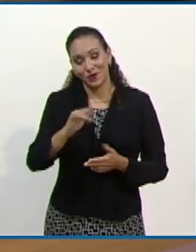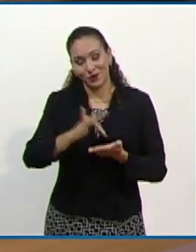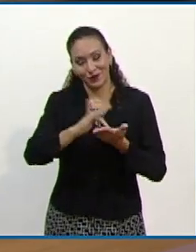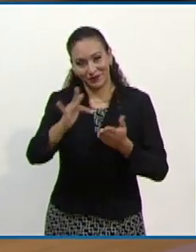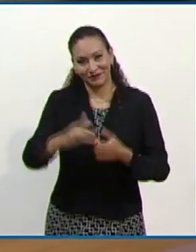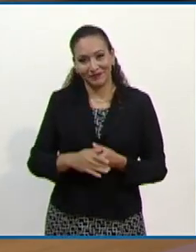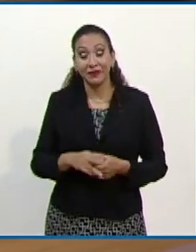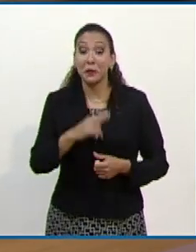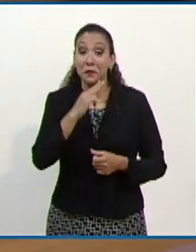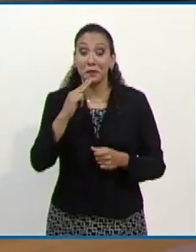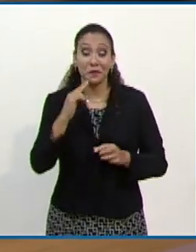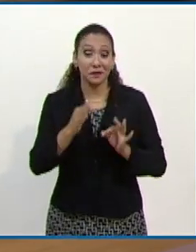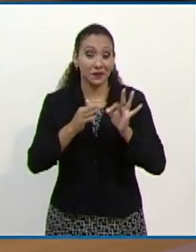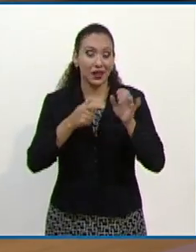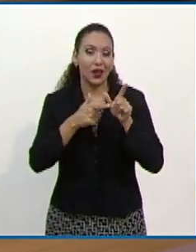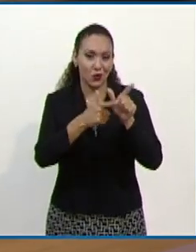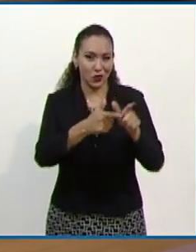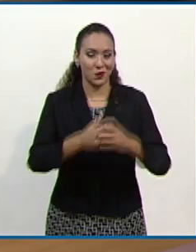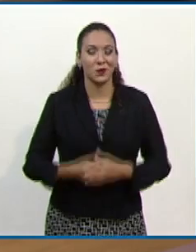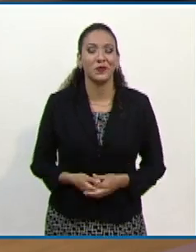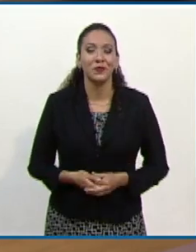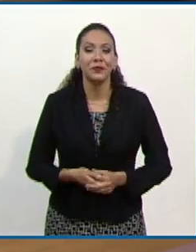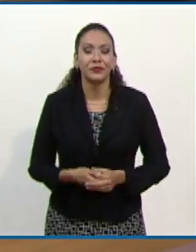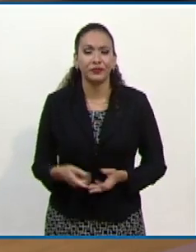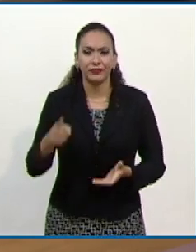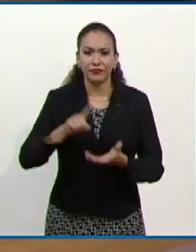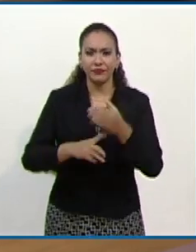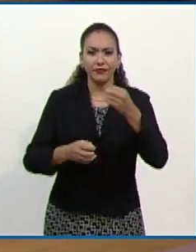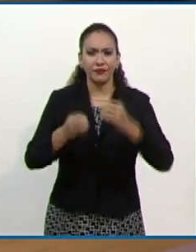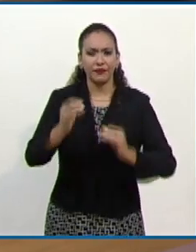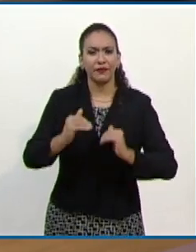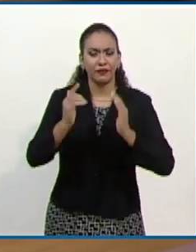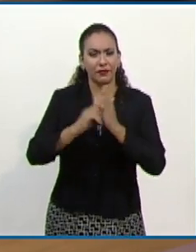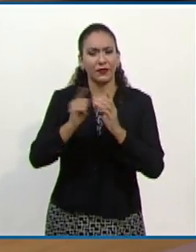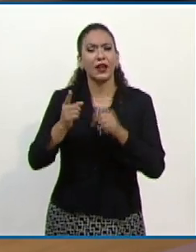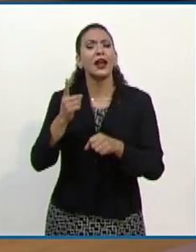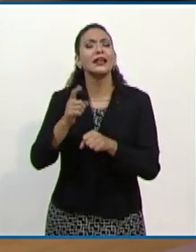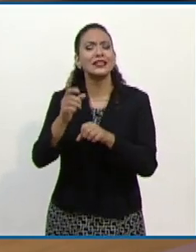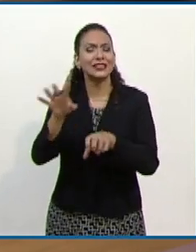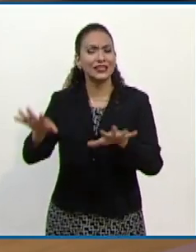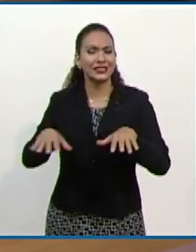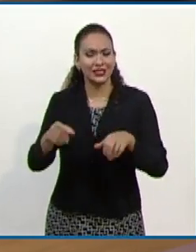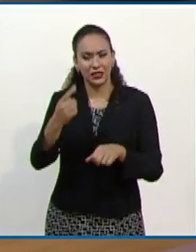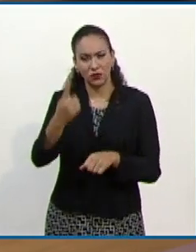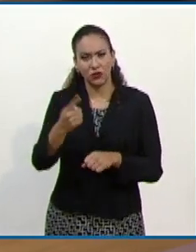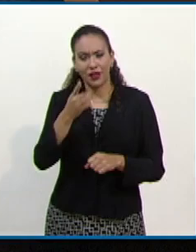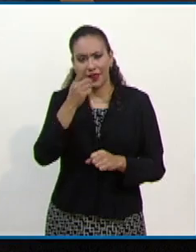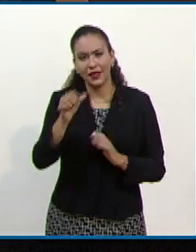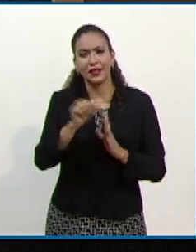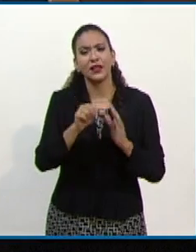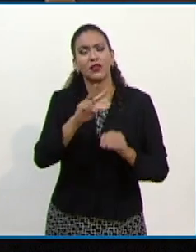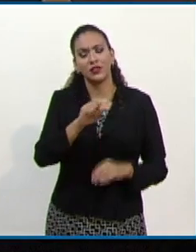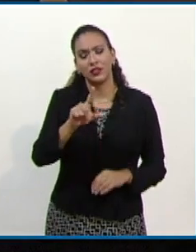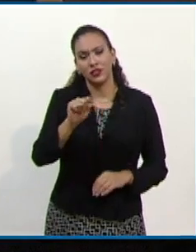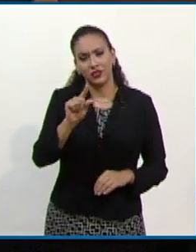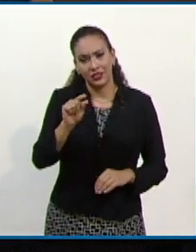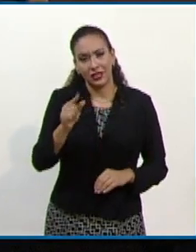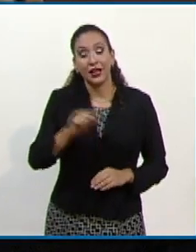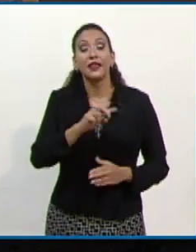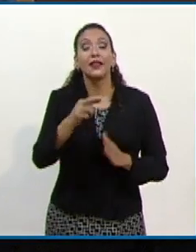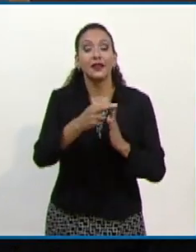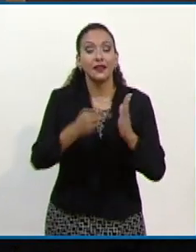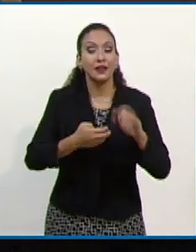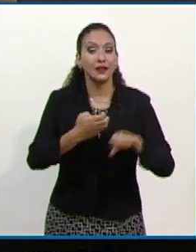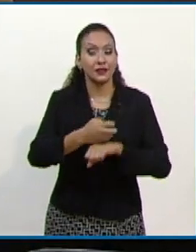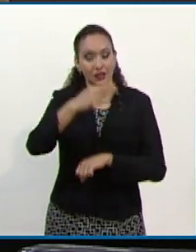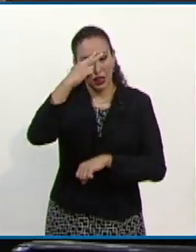Seguimos con las noticias. La primera sala de la Corte determinó que es constitucional el artículo 270, fracción segunda del Código Penal del Estado